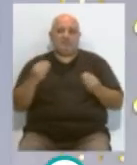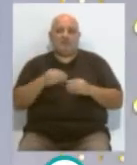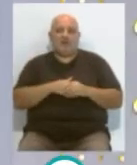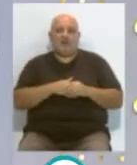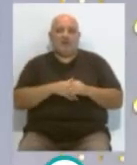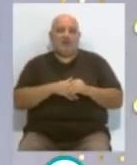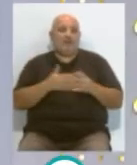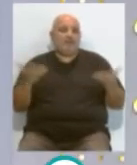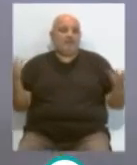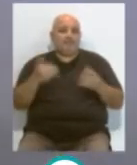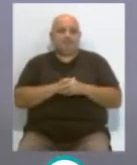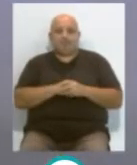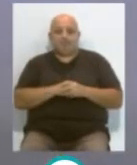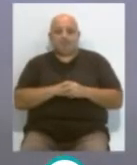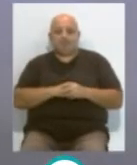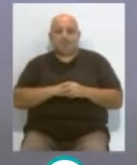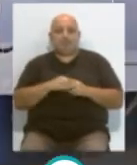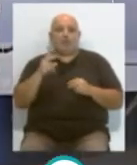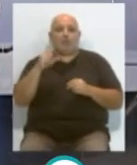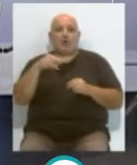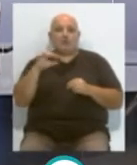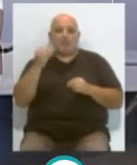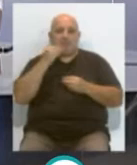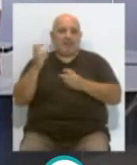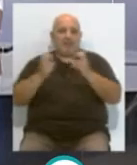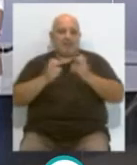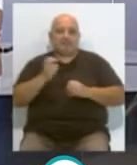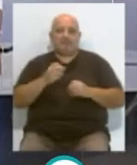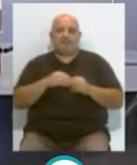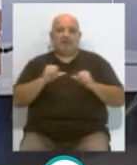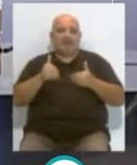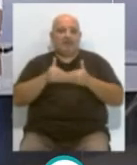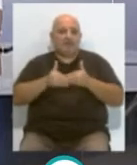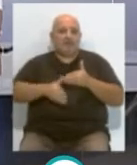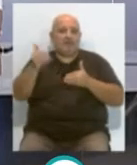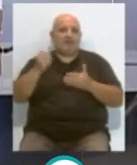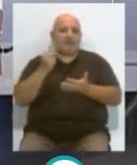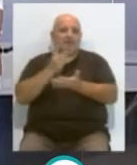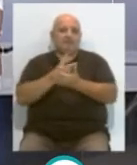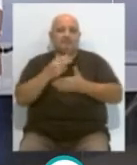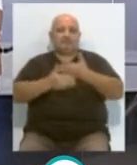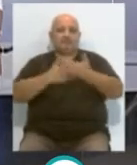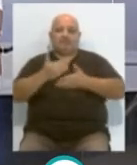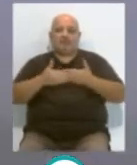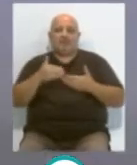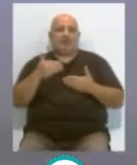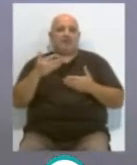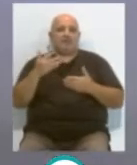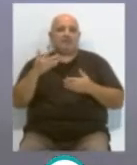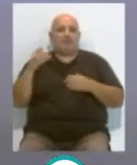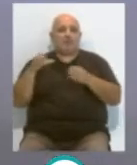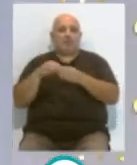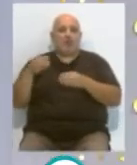¿Entiende? Pues nada, don José, bienvenido, ya. Igualmente. Empezamos ya a engrasar motores. Correcto. El cuarteto también